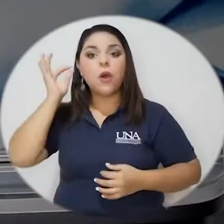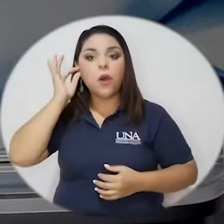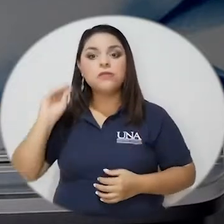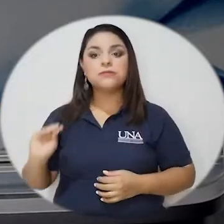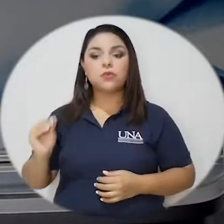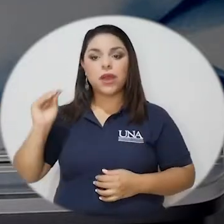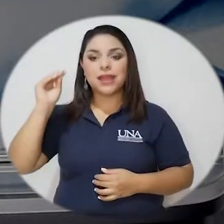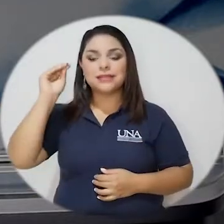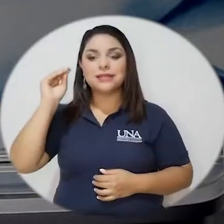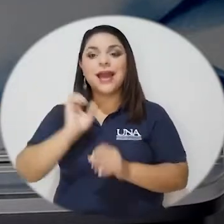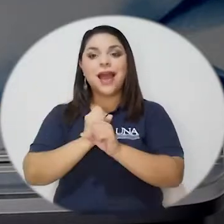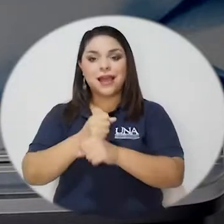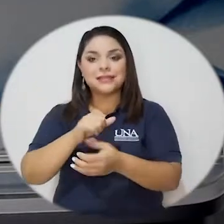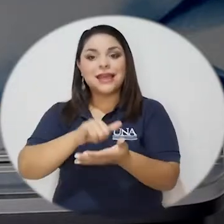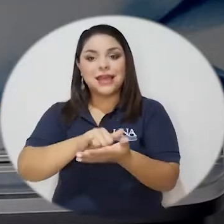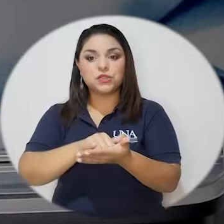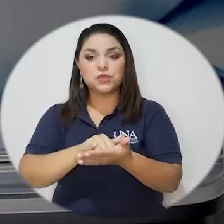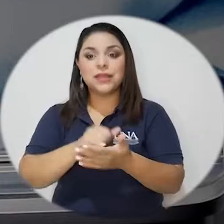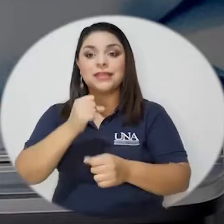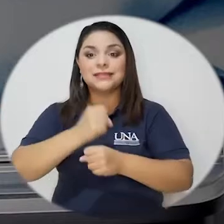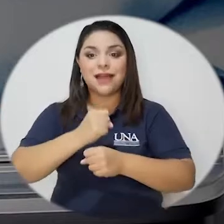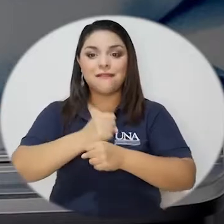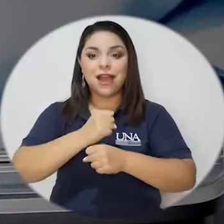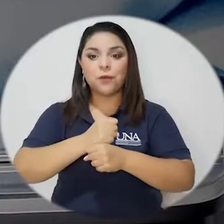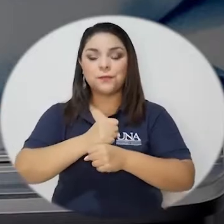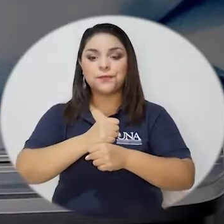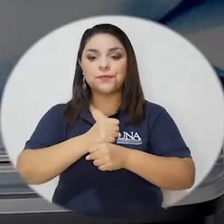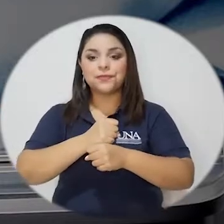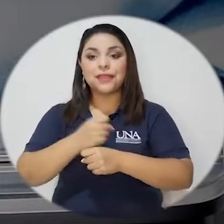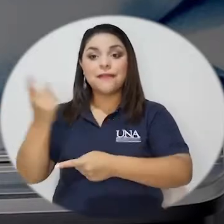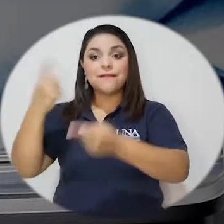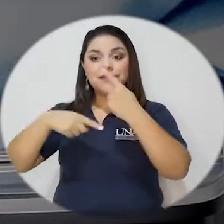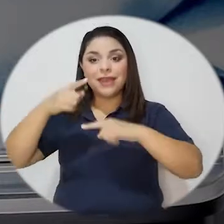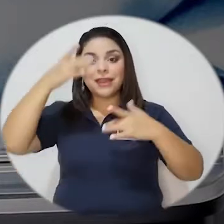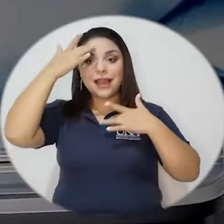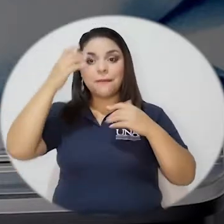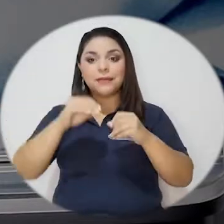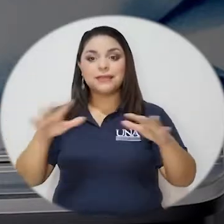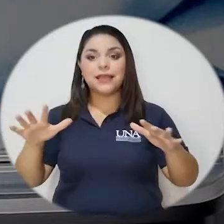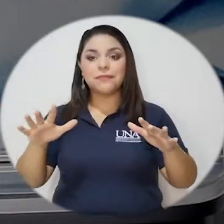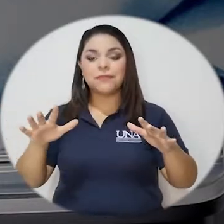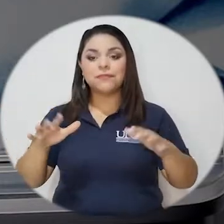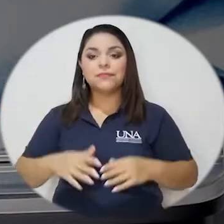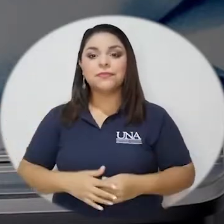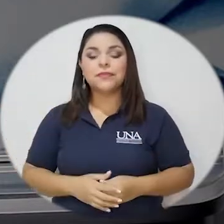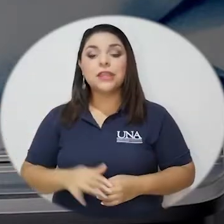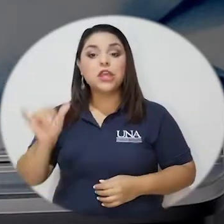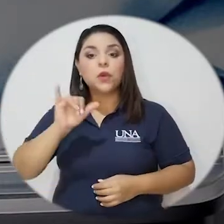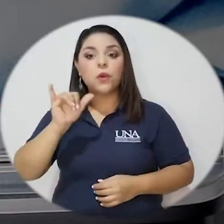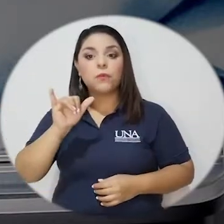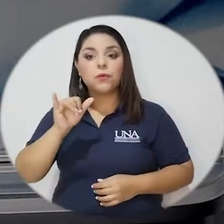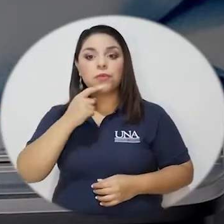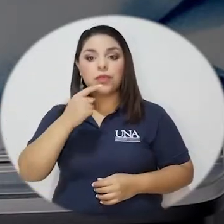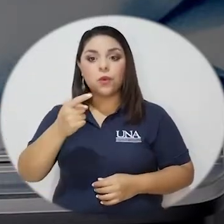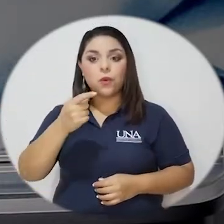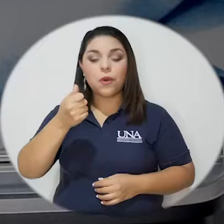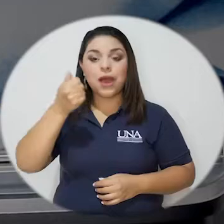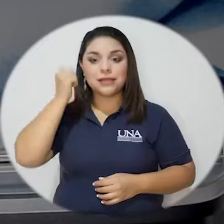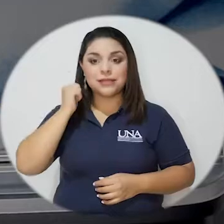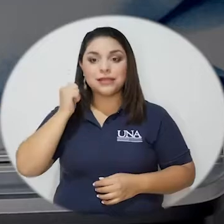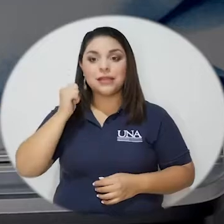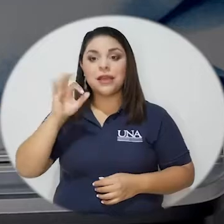tenían ese recurso, o sea, trabajo, viene la pandemia y viendo datos ayer para el programa, o sea,